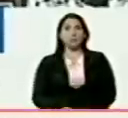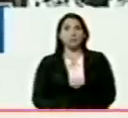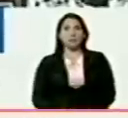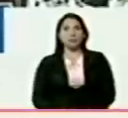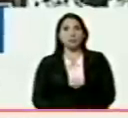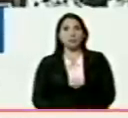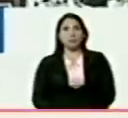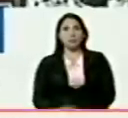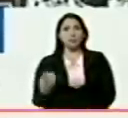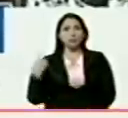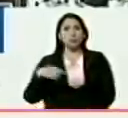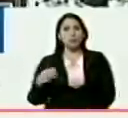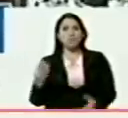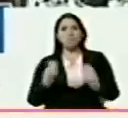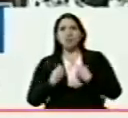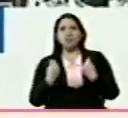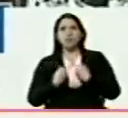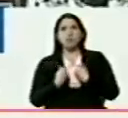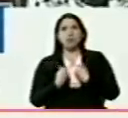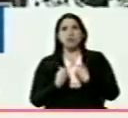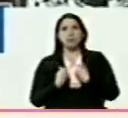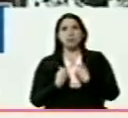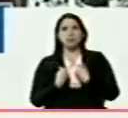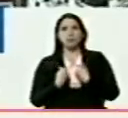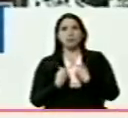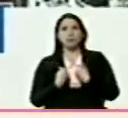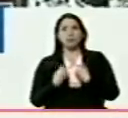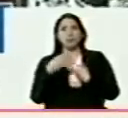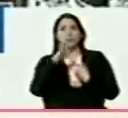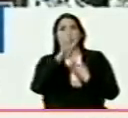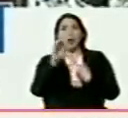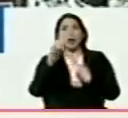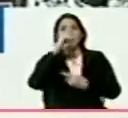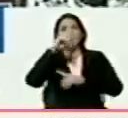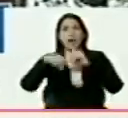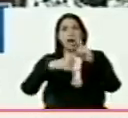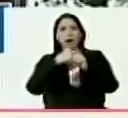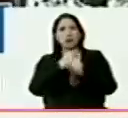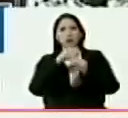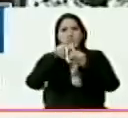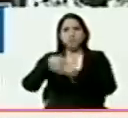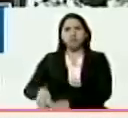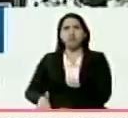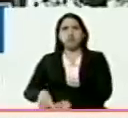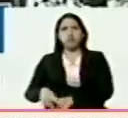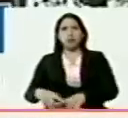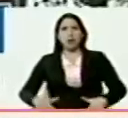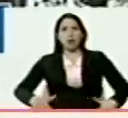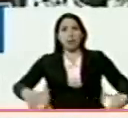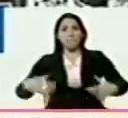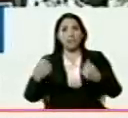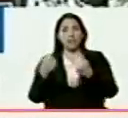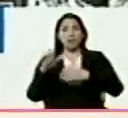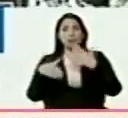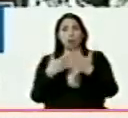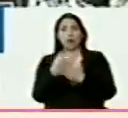tuvo que vivir por 40 años de opresión del capitalismo, hasta el